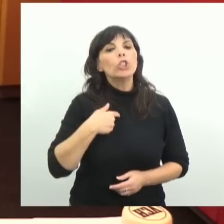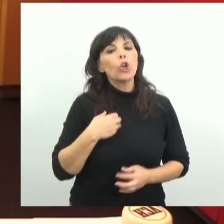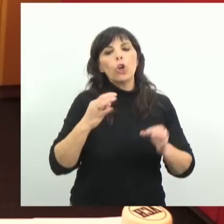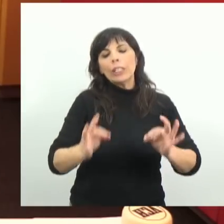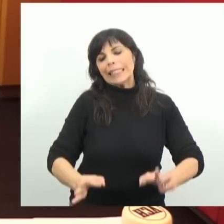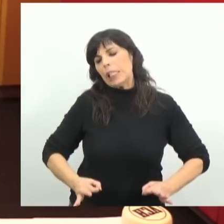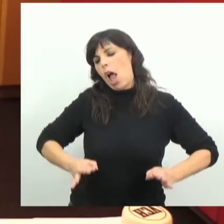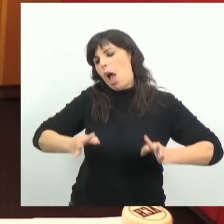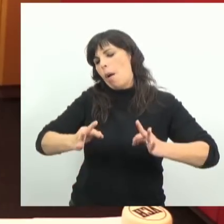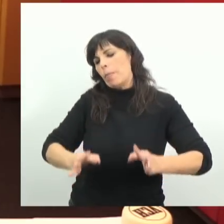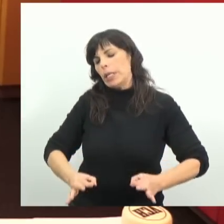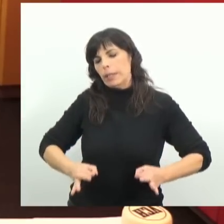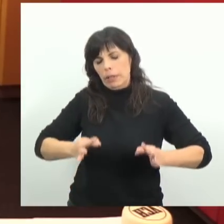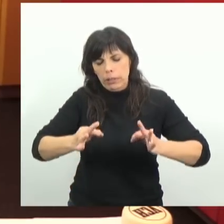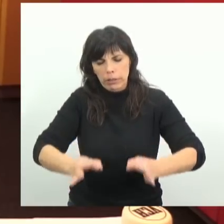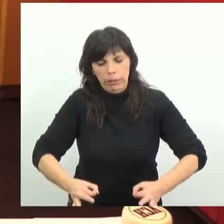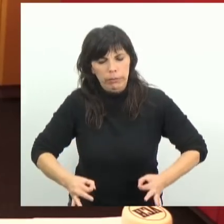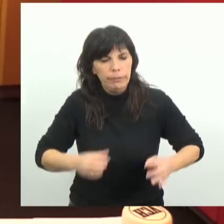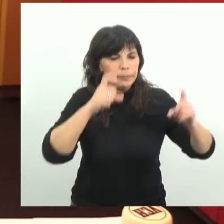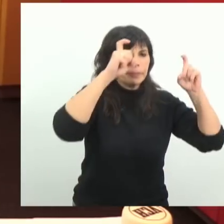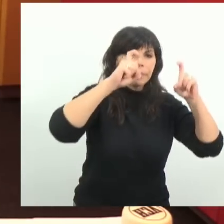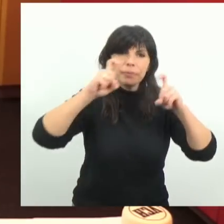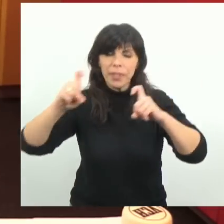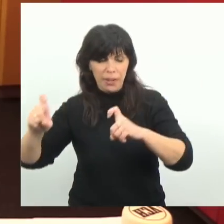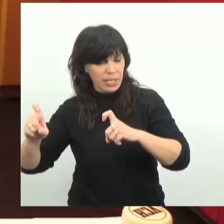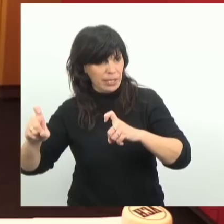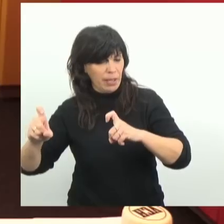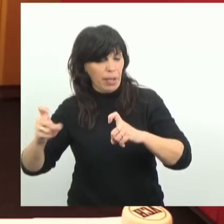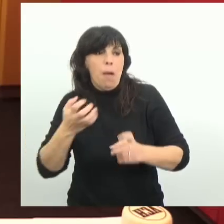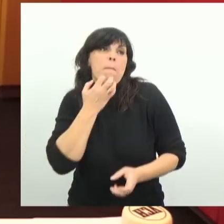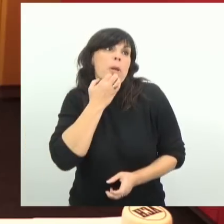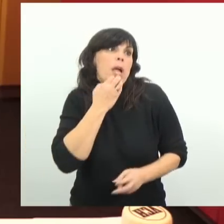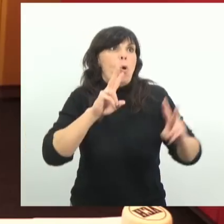por la gracia, por el reino de Dios,